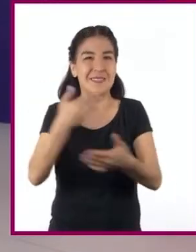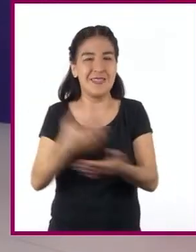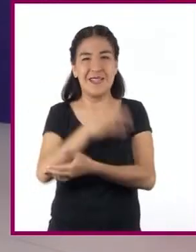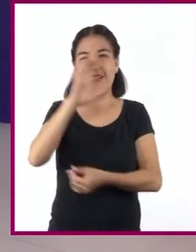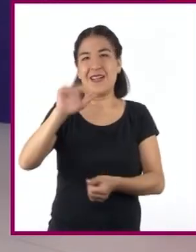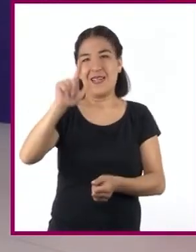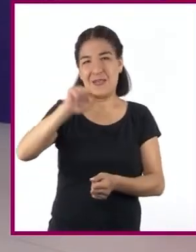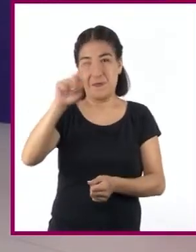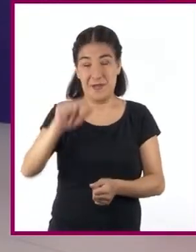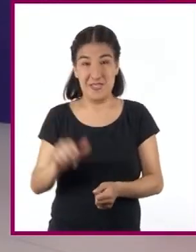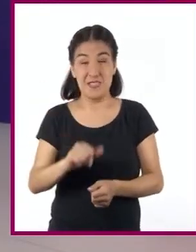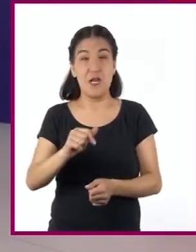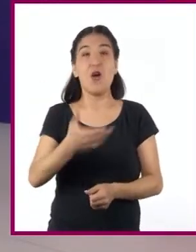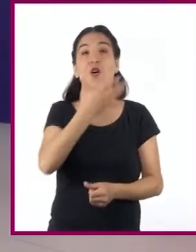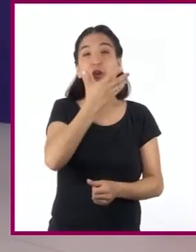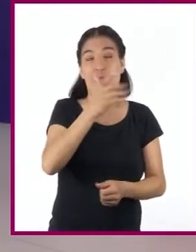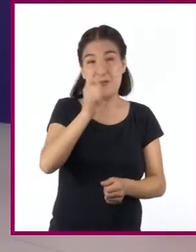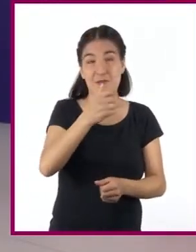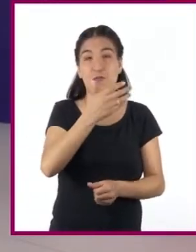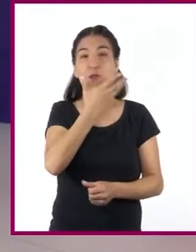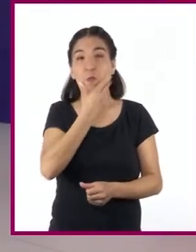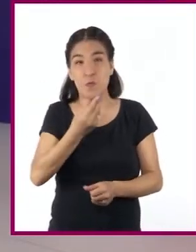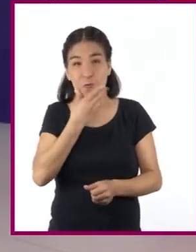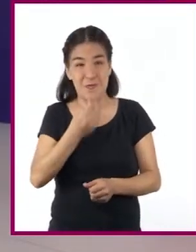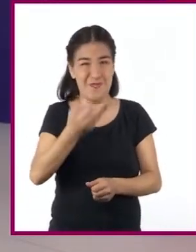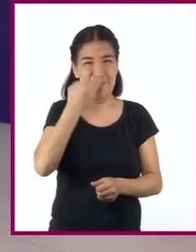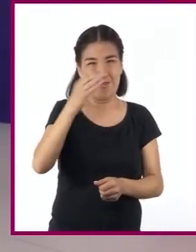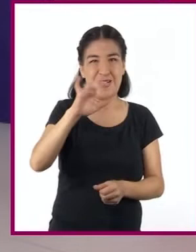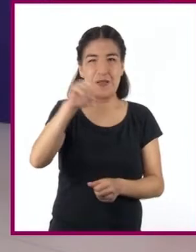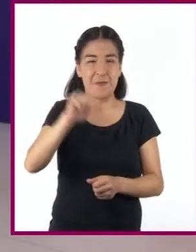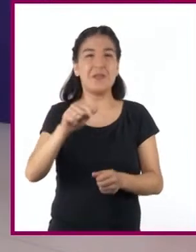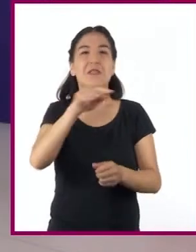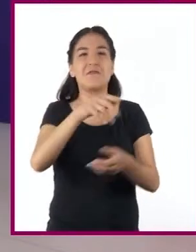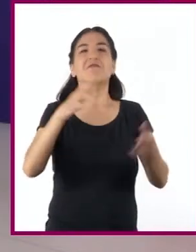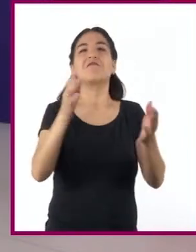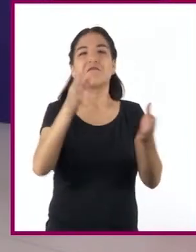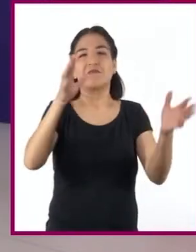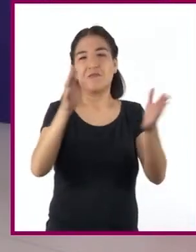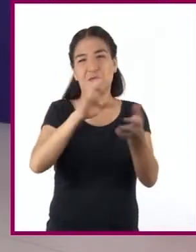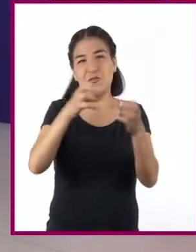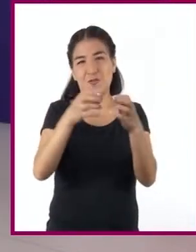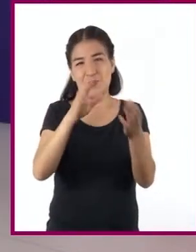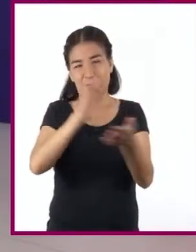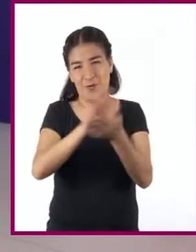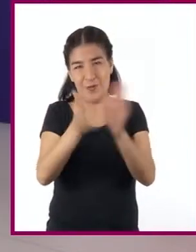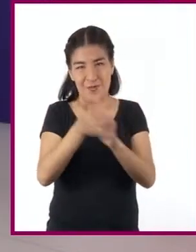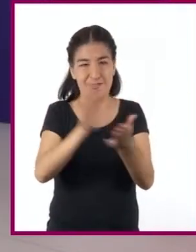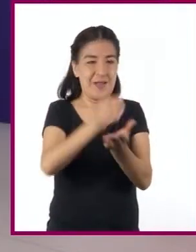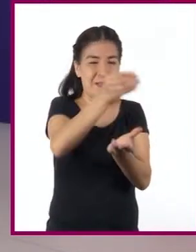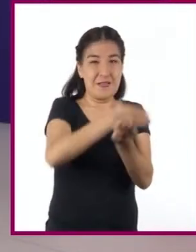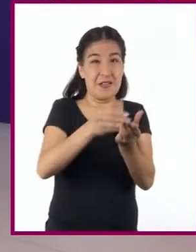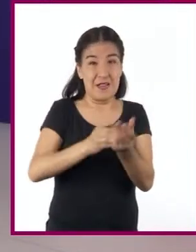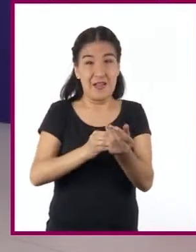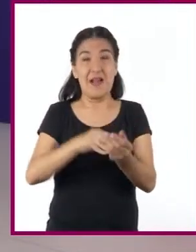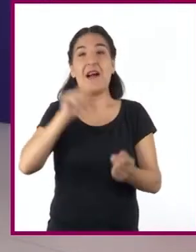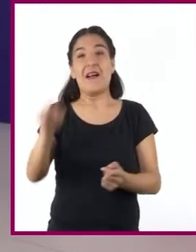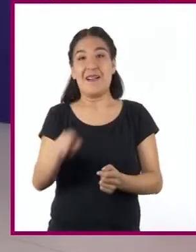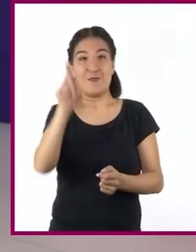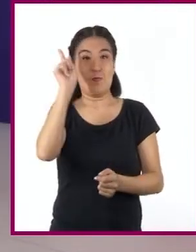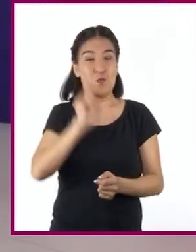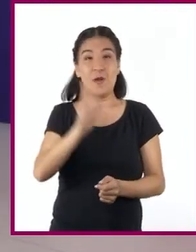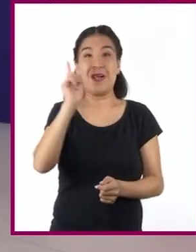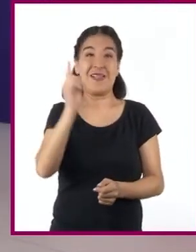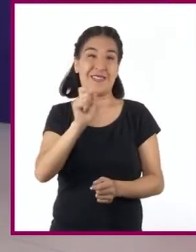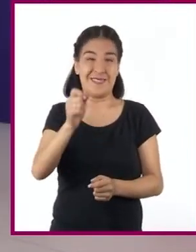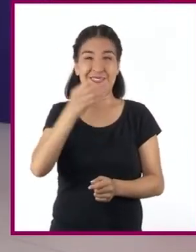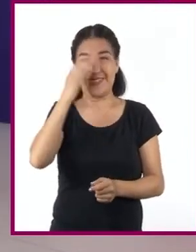flores masculinas son las que van asadas y en tortilla, mientras que las femeninas crecerán y después darán